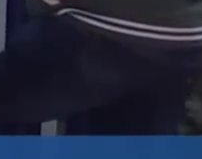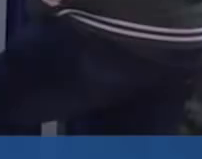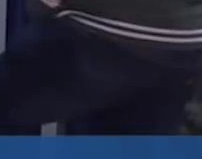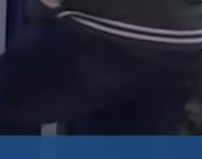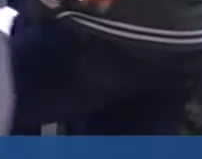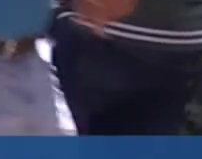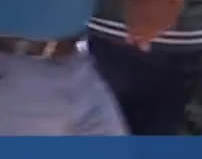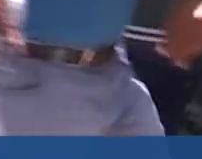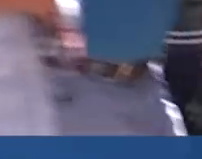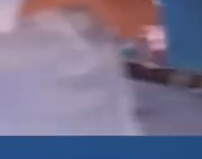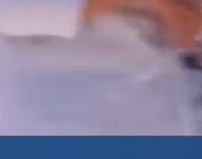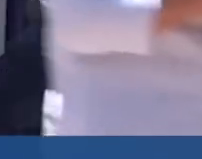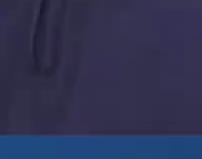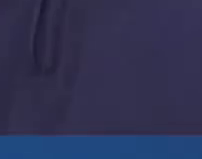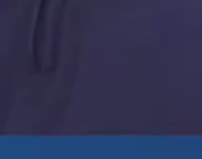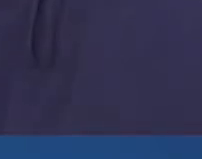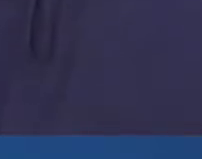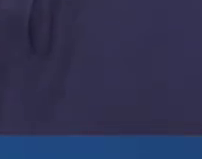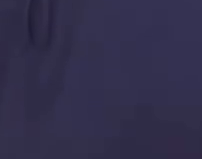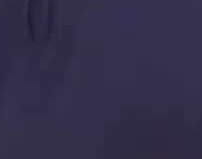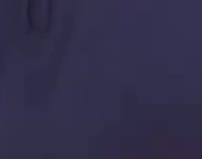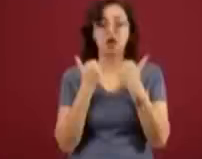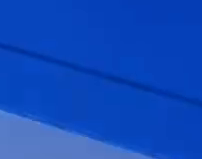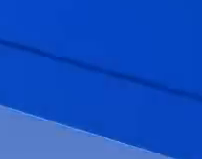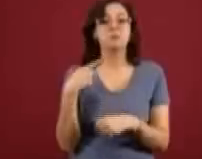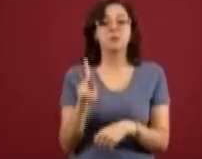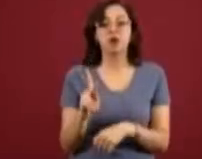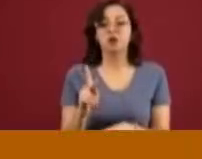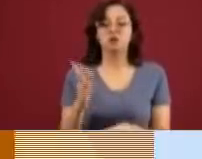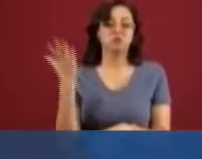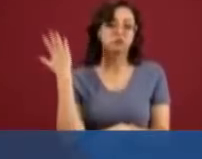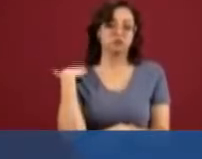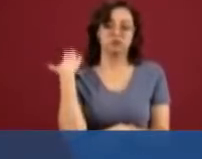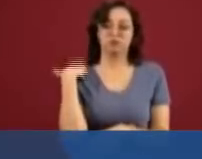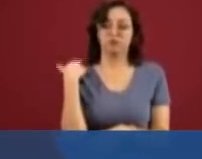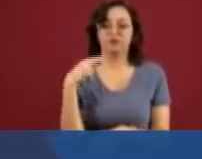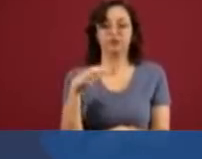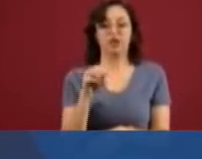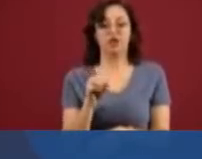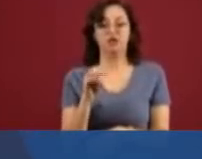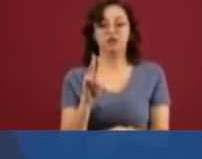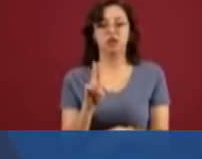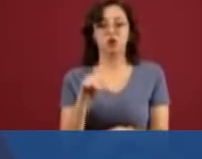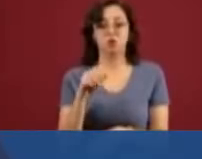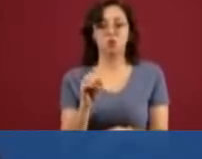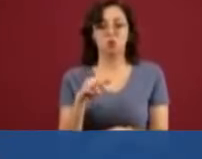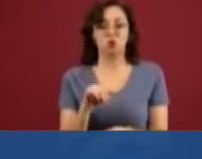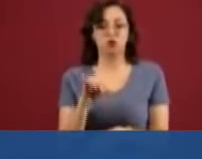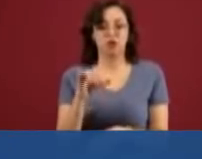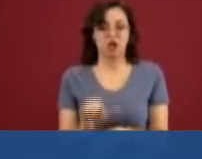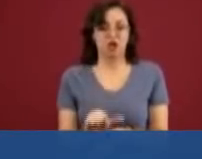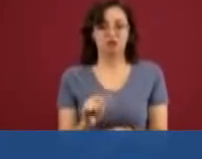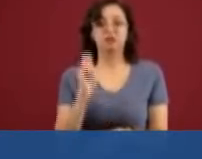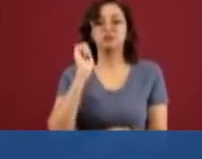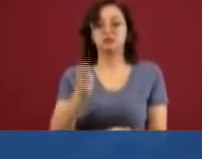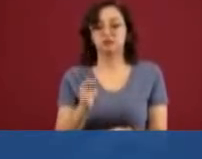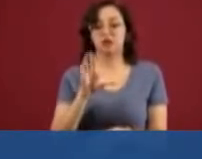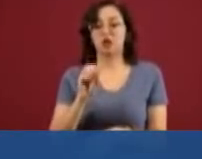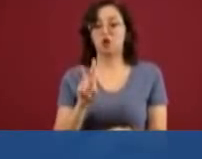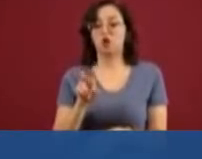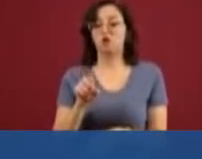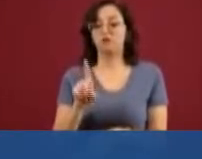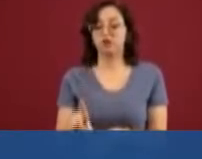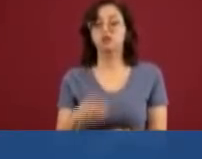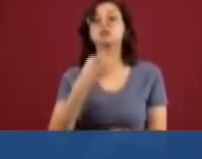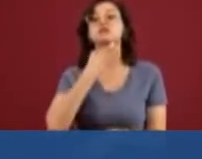los casos confirmados. Escuchemos. Es decir, la complicación que se da por la infección de